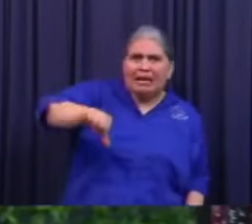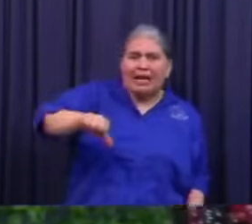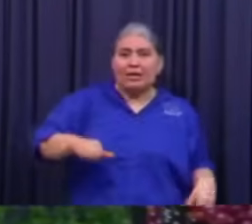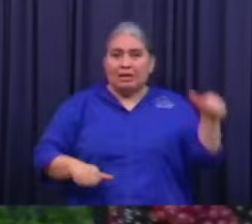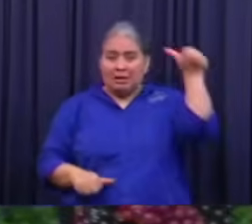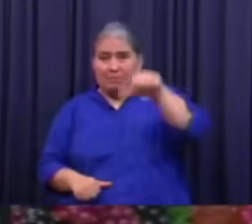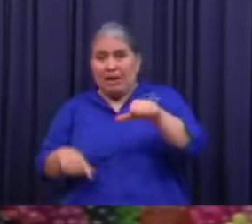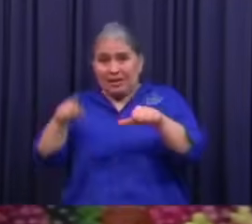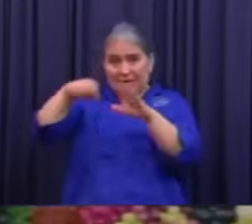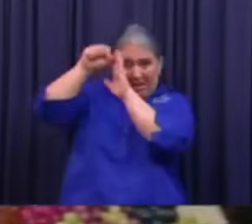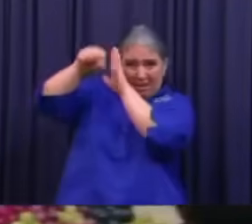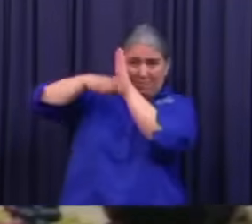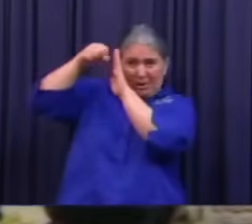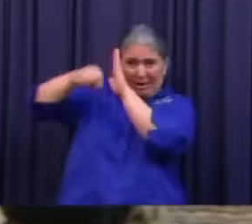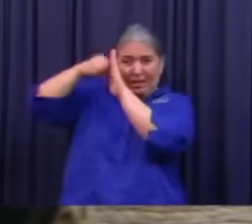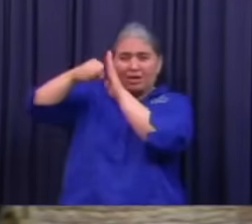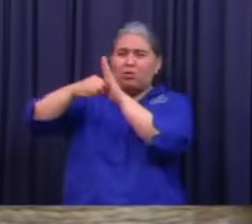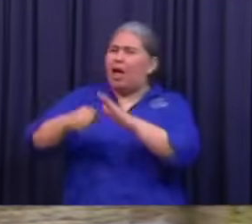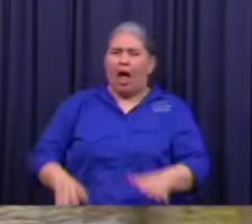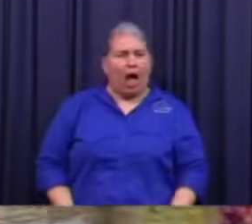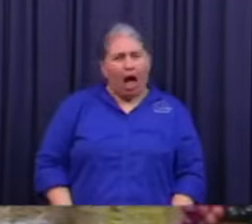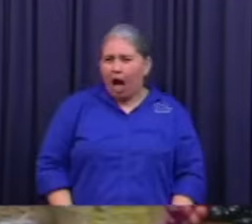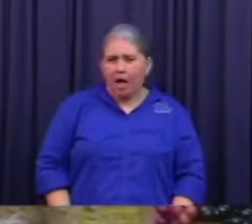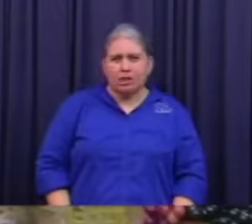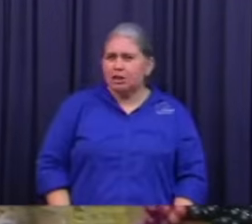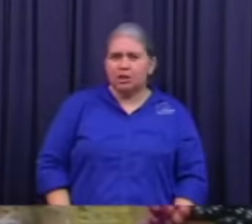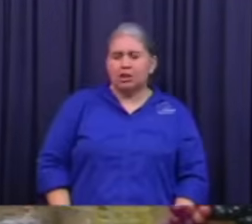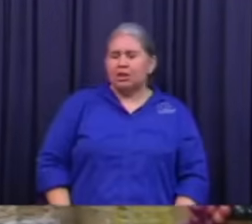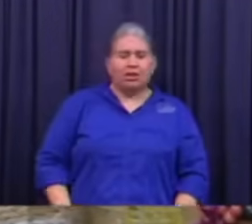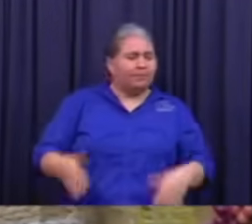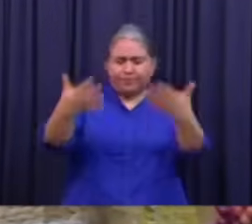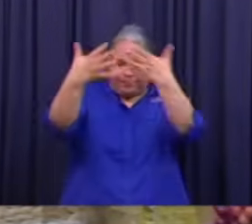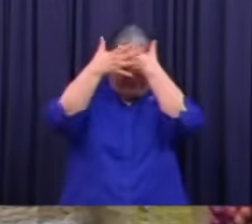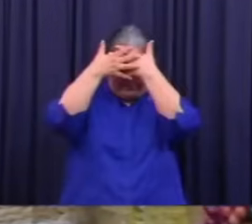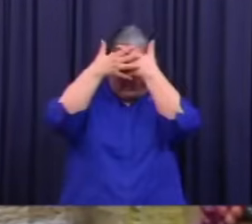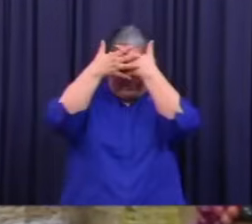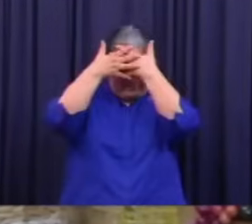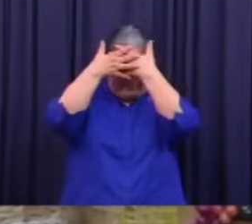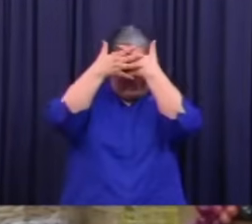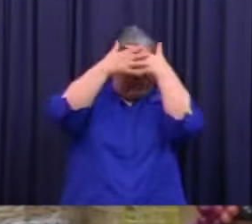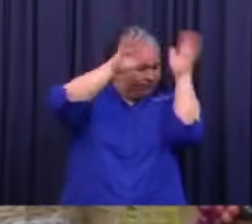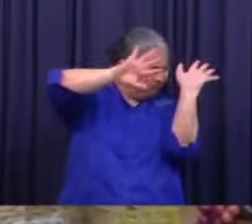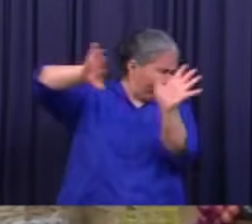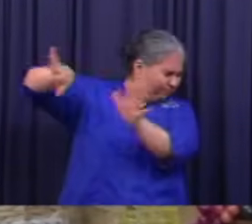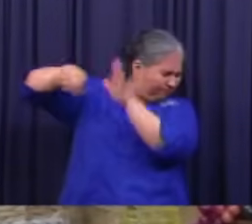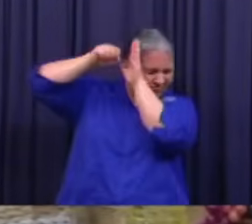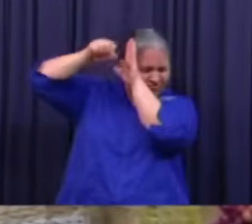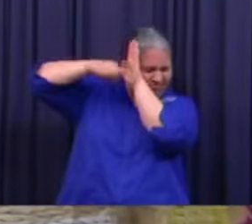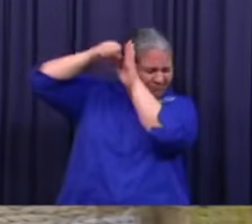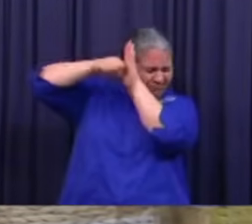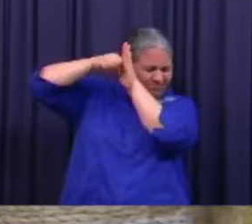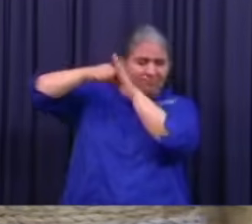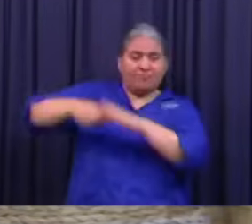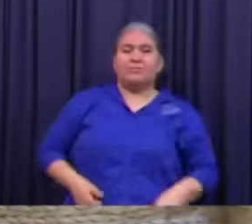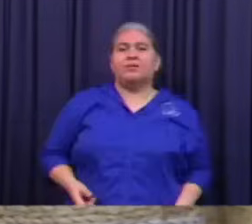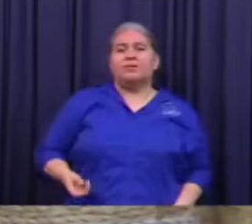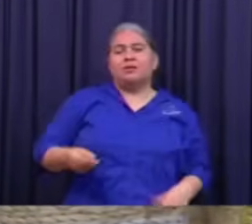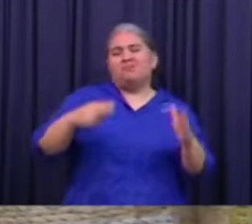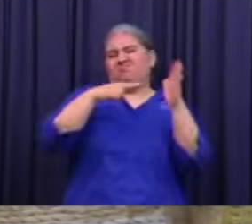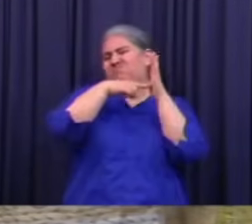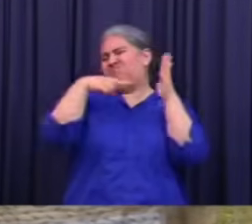desventurado lo digo más fuerte mira lo que le dice y mejor no lo miro le duele